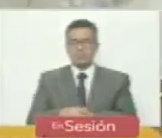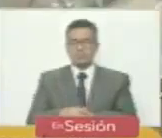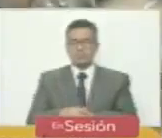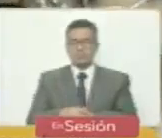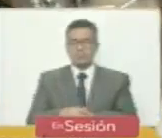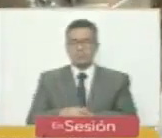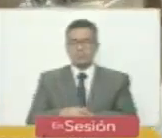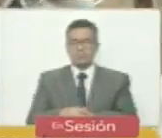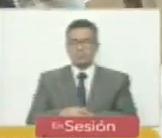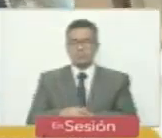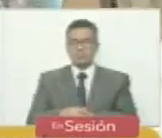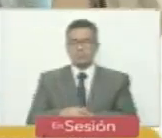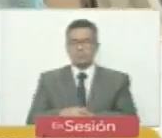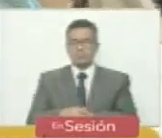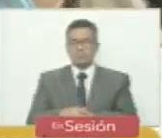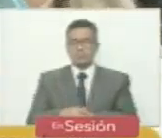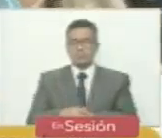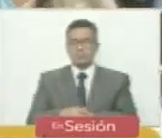sería